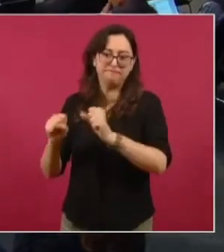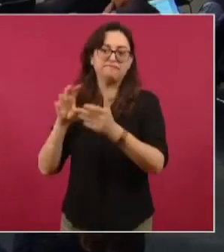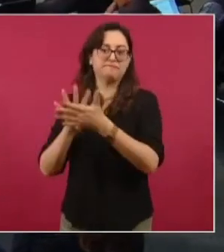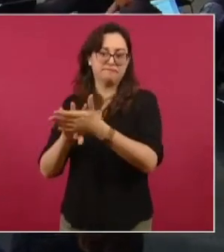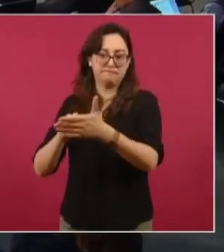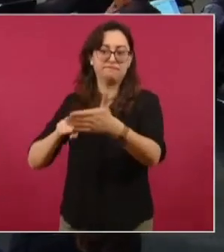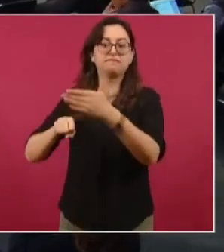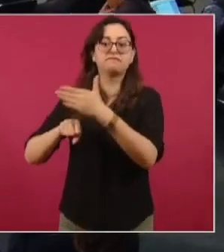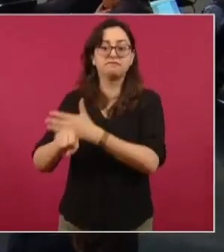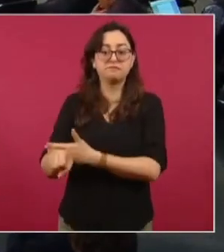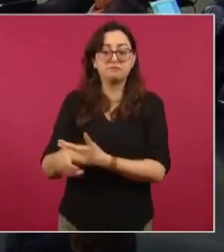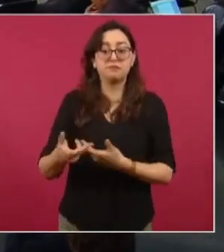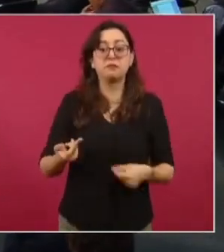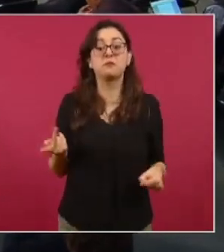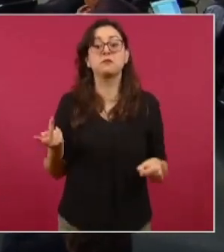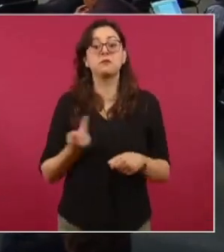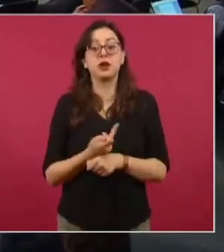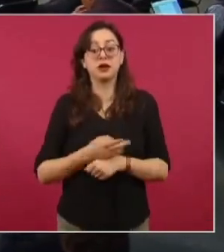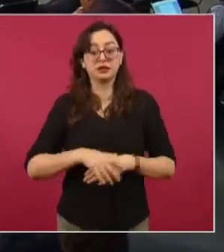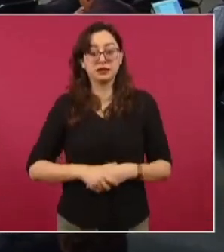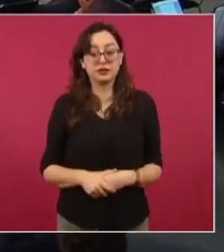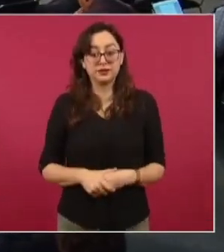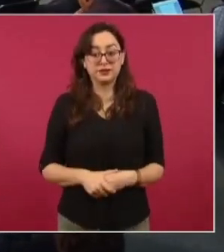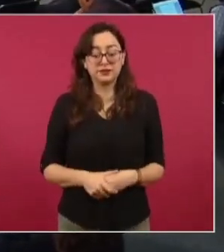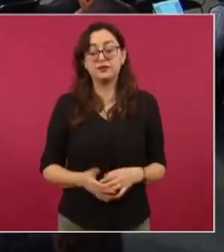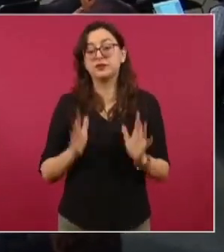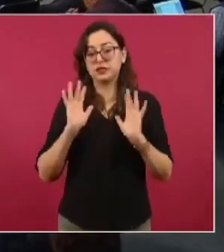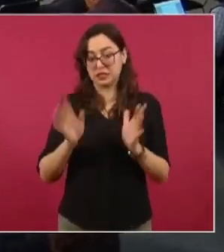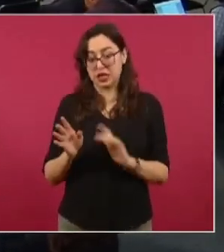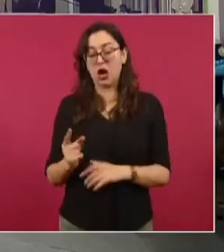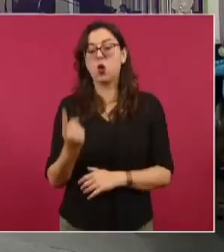mes alcanzó la preliberación